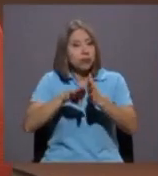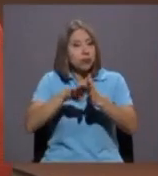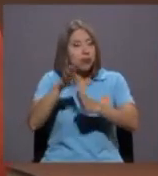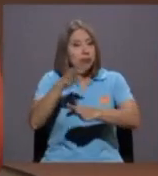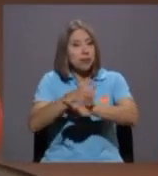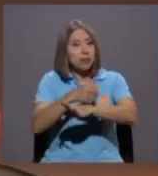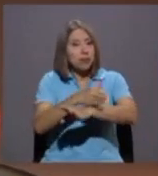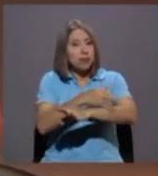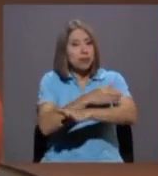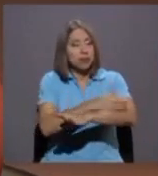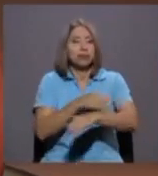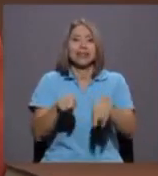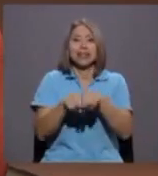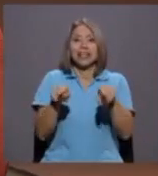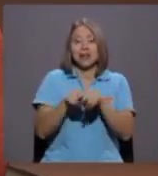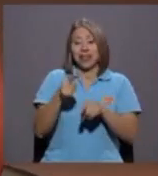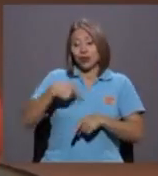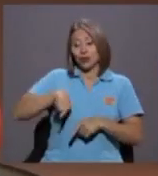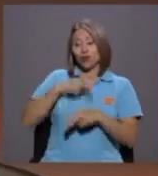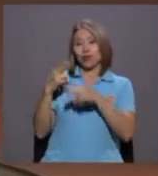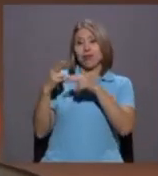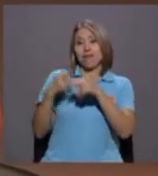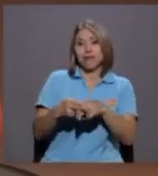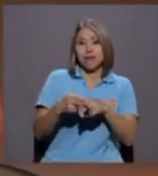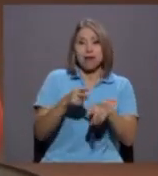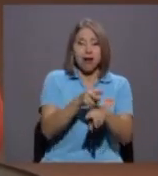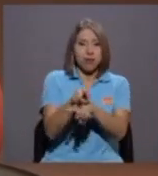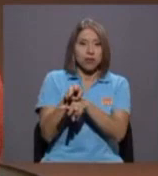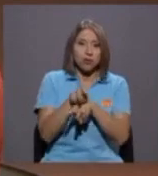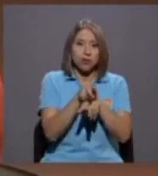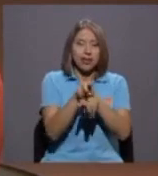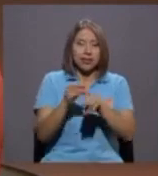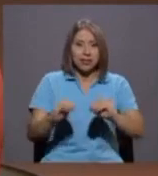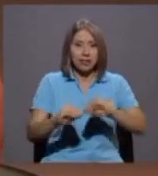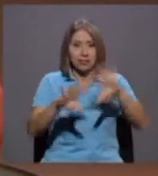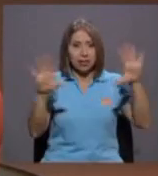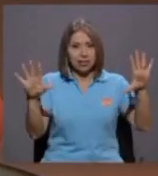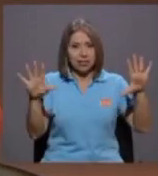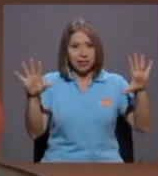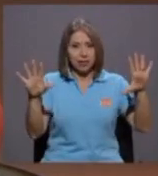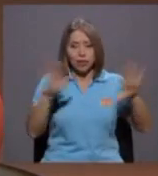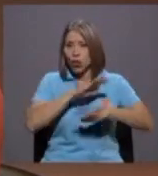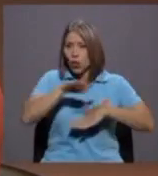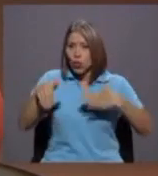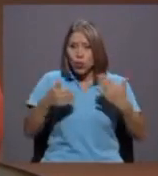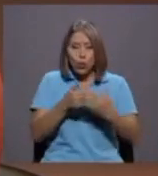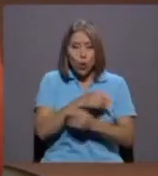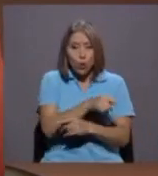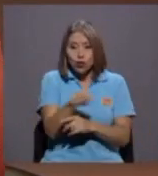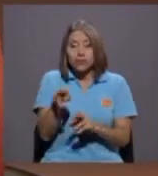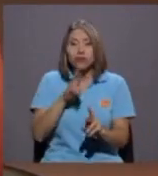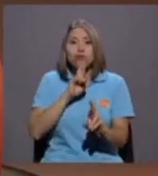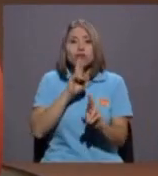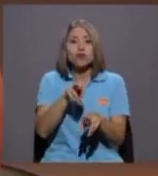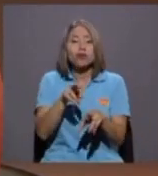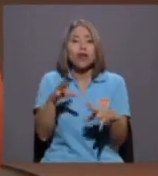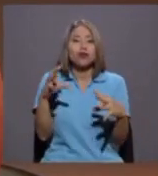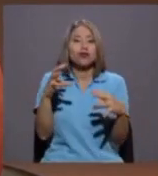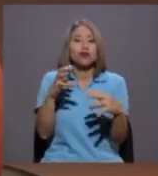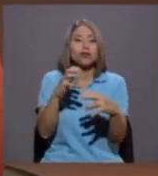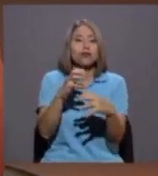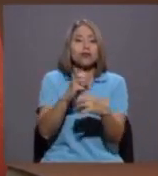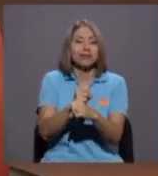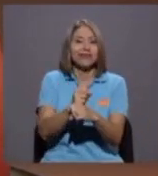venido realizando lo que hemos denominado auditorías de transparencia. Todos esos resultados están condensados